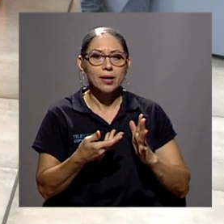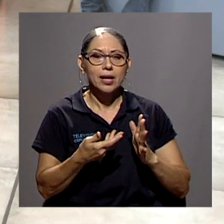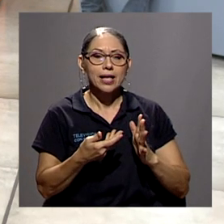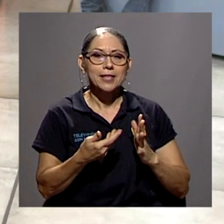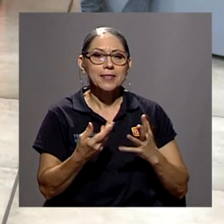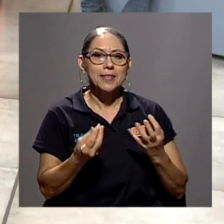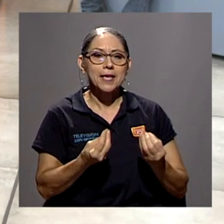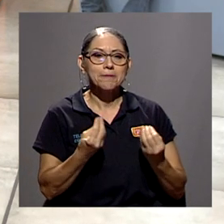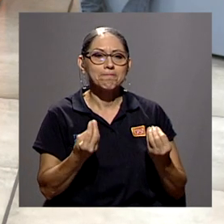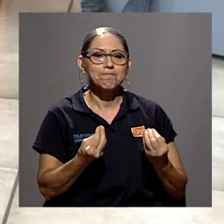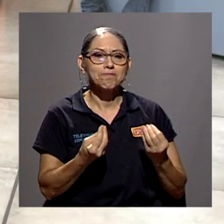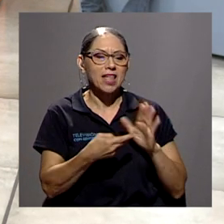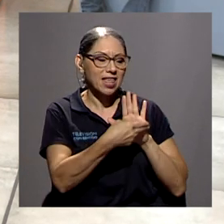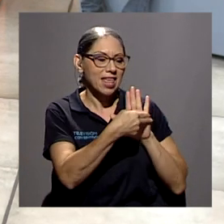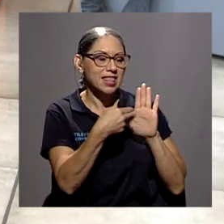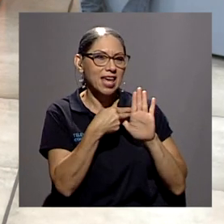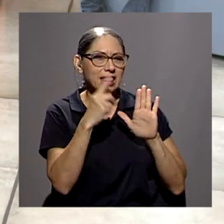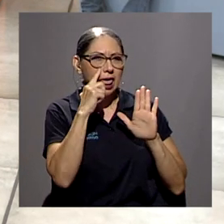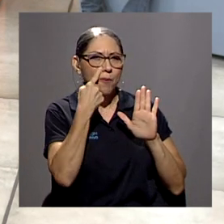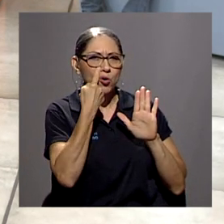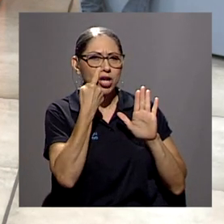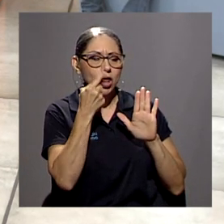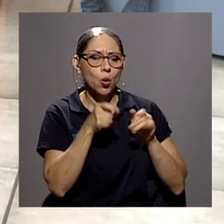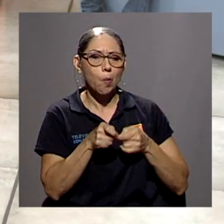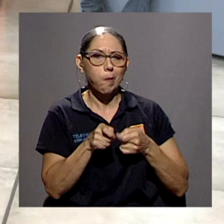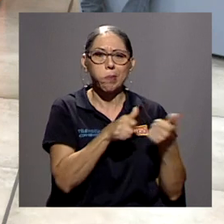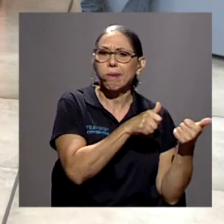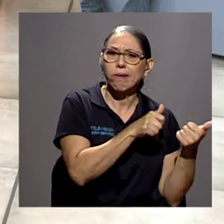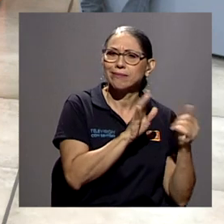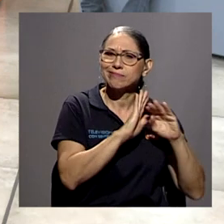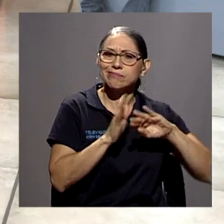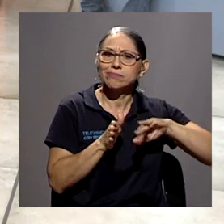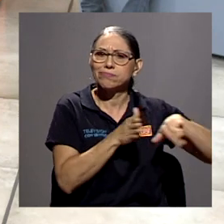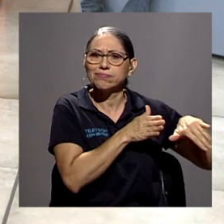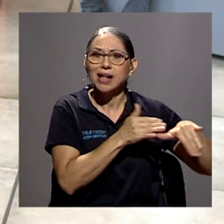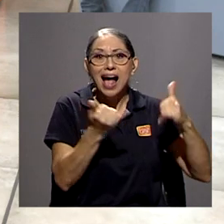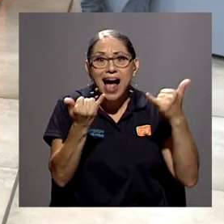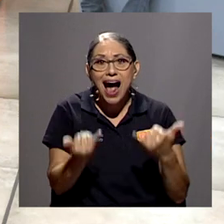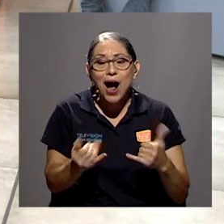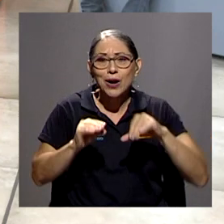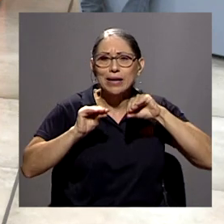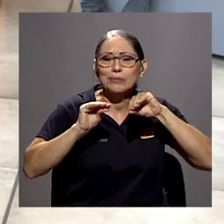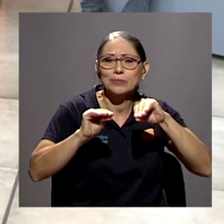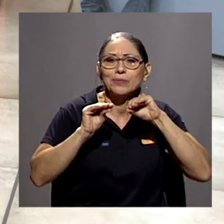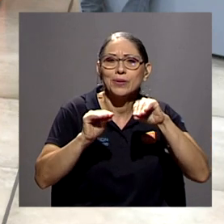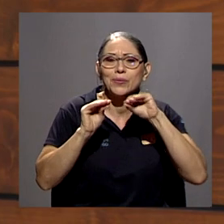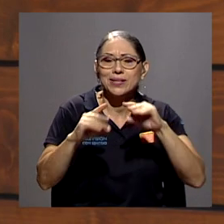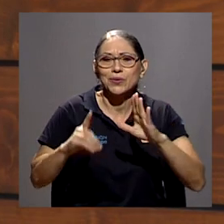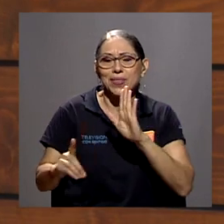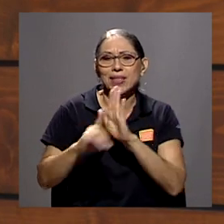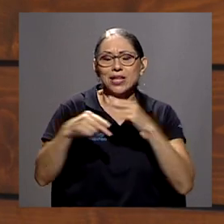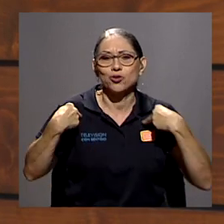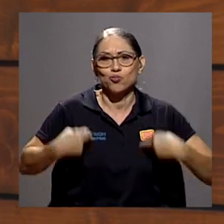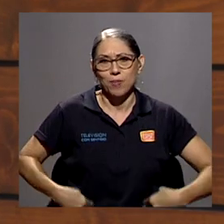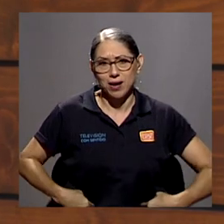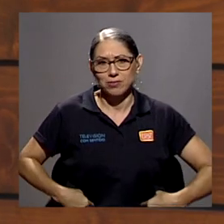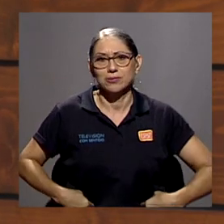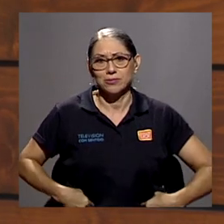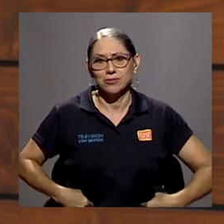poder quitar la etiqueta de lo aburrido yo creo que está mucho en esa tarea de educación en derechos humanos desde ustedes con